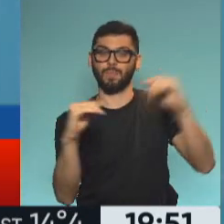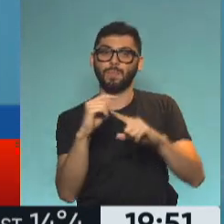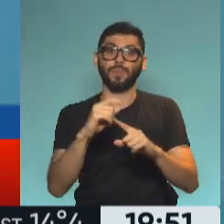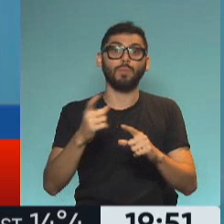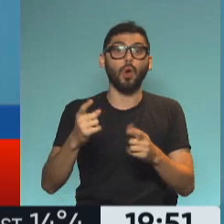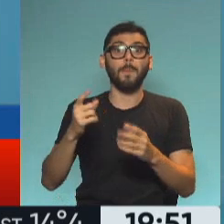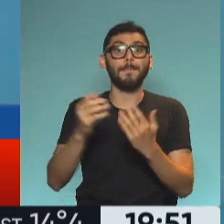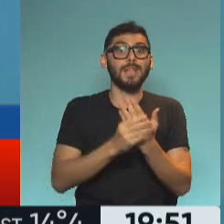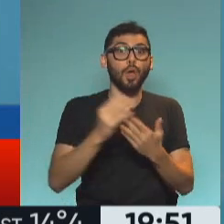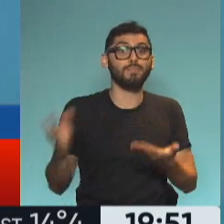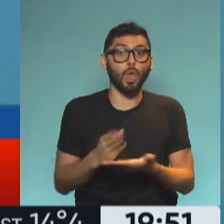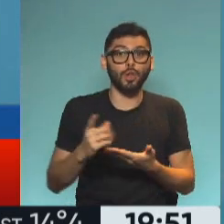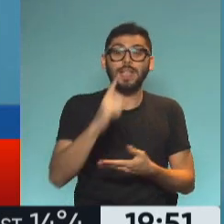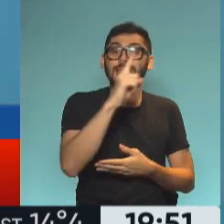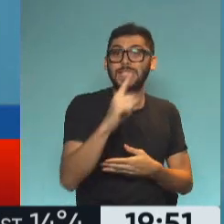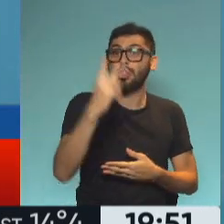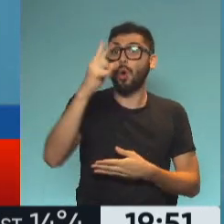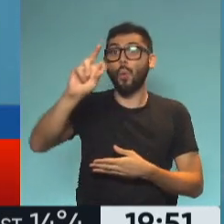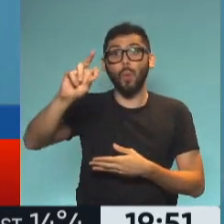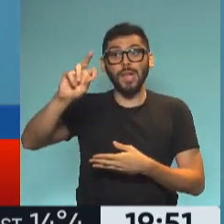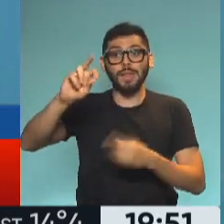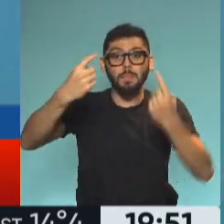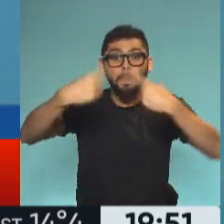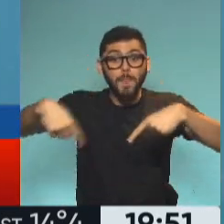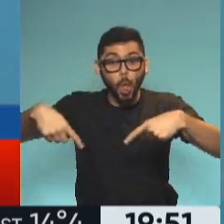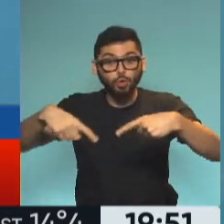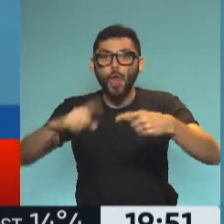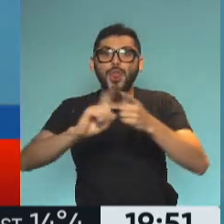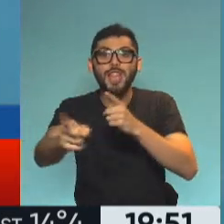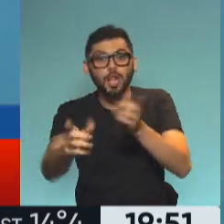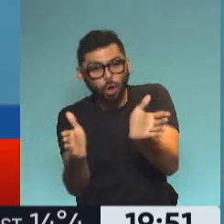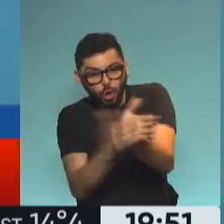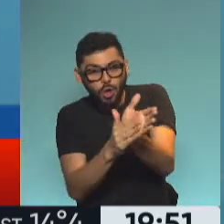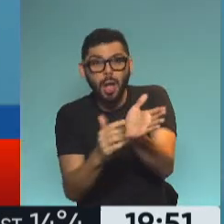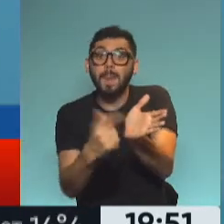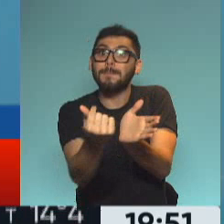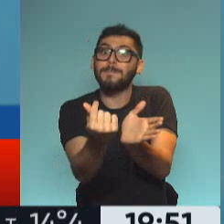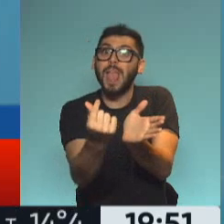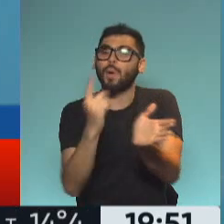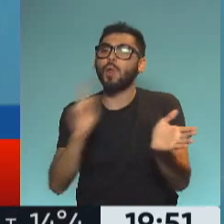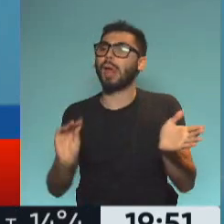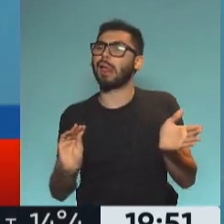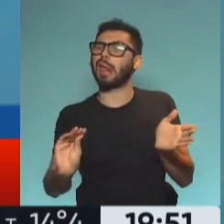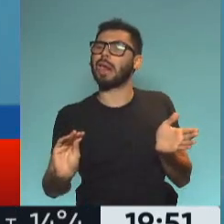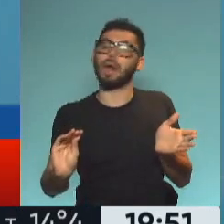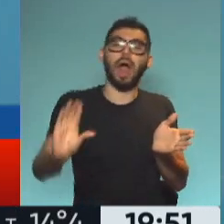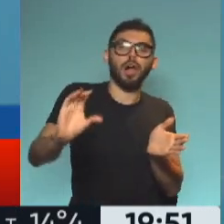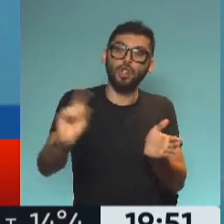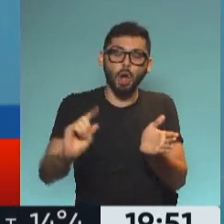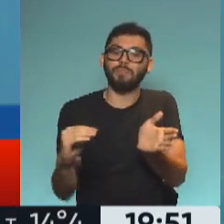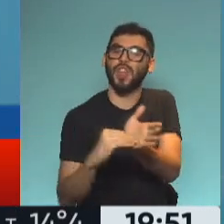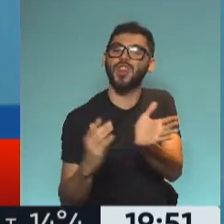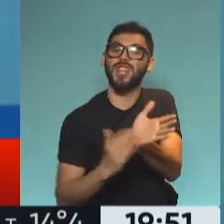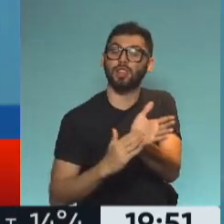productos van a tener estampado directamente en su etiqueta el precio del alimento. Pero para ¿tiene que alguna no haya duda, expectativa que quede puntualmente? claro. ¿Tiene